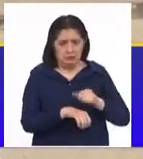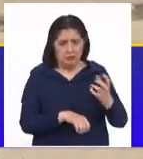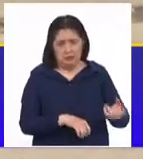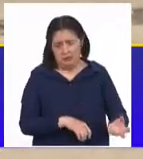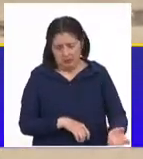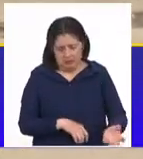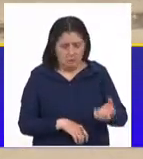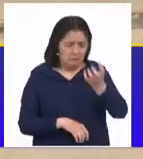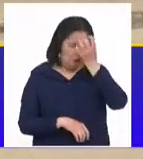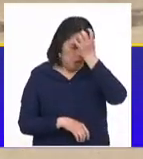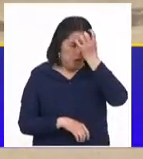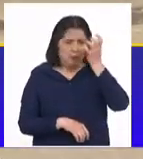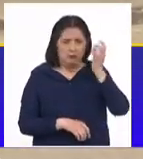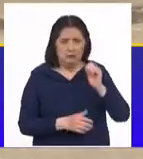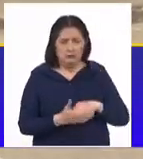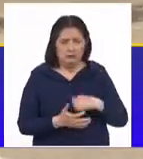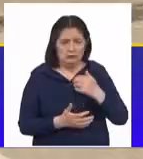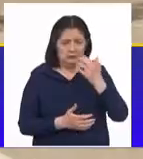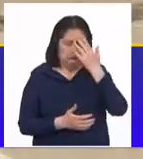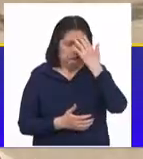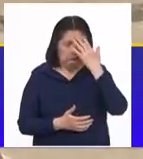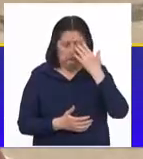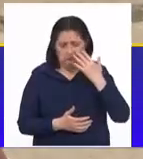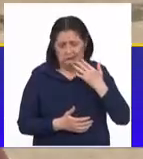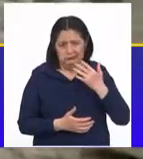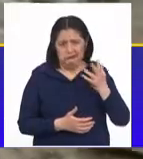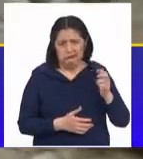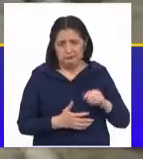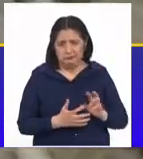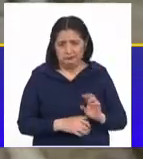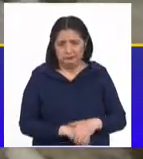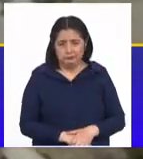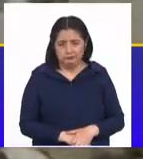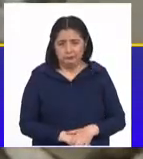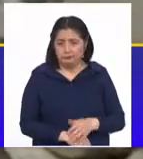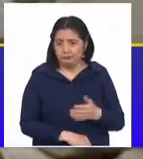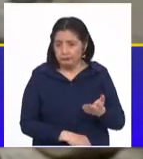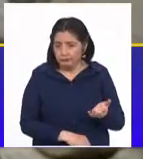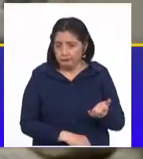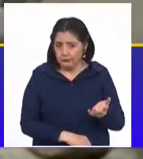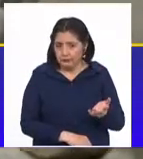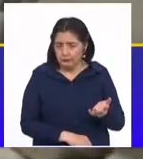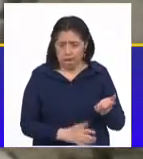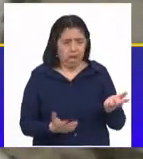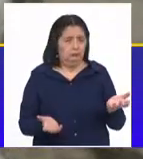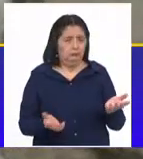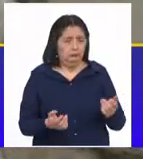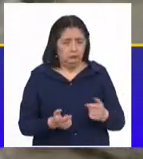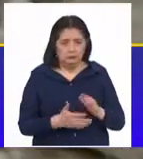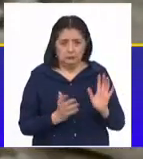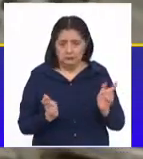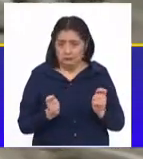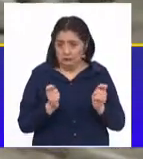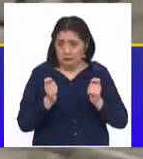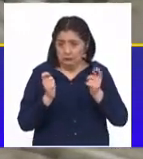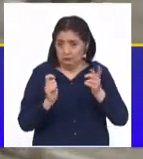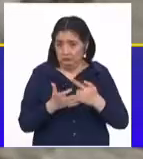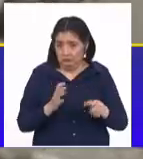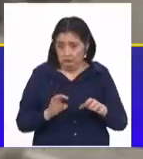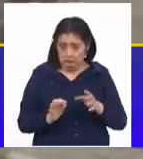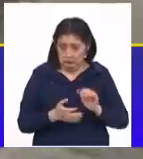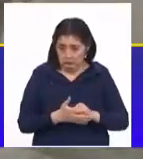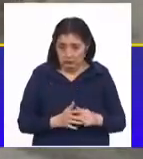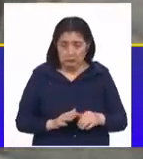hoyo acá en la frente. Lleno de sangre, le increpó. Y así, repentinamente, la celebración que se llevaba a cabo